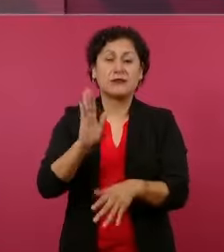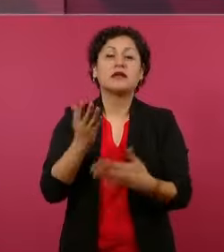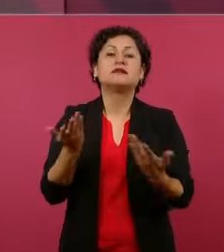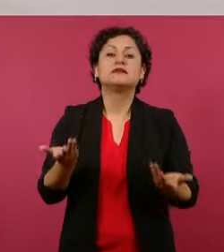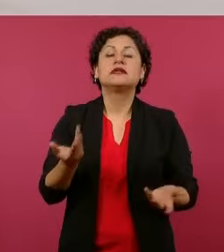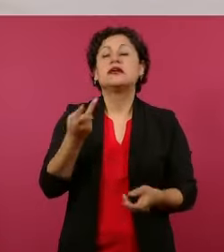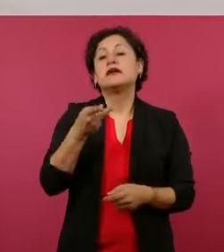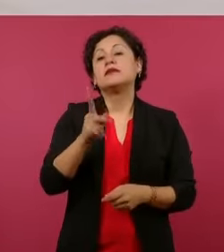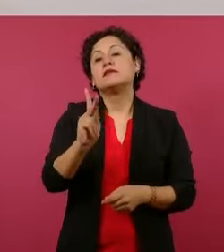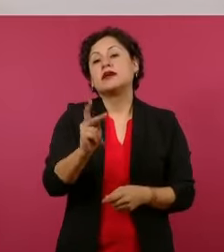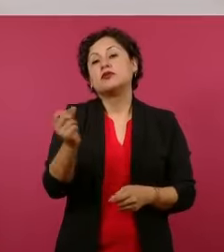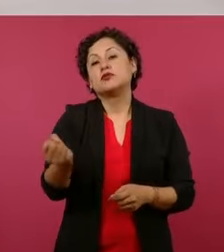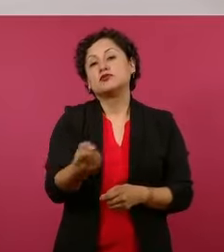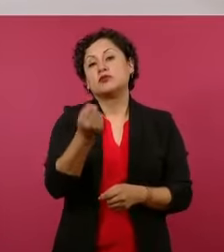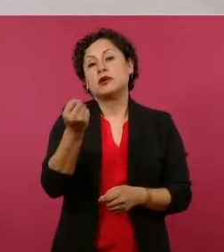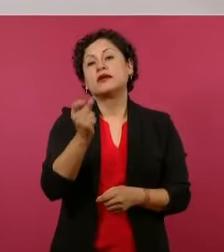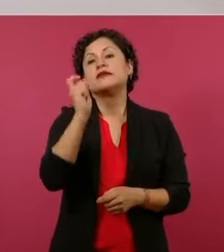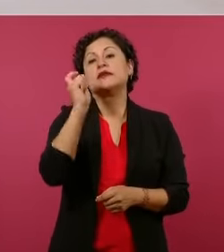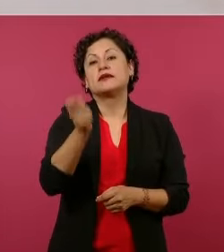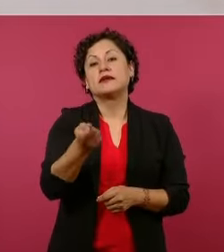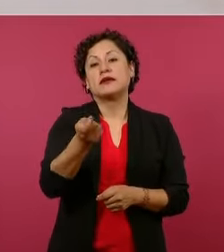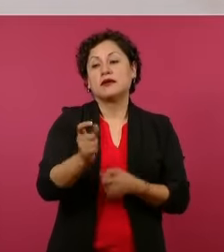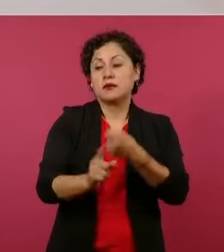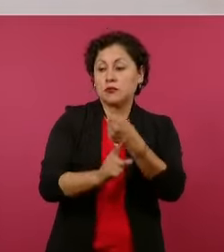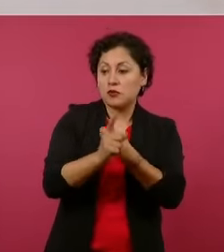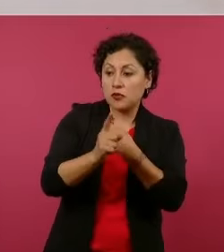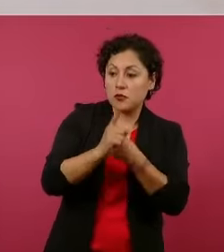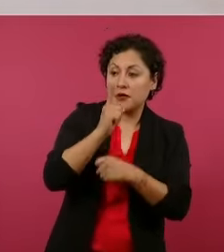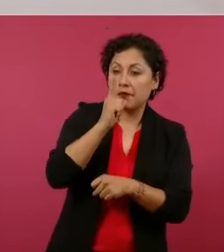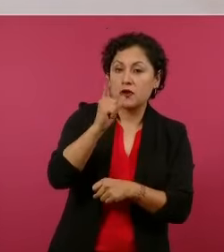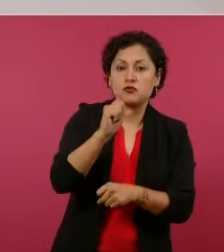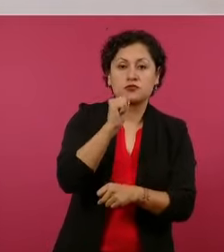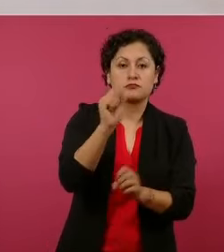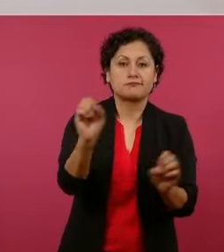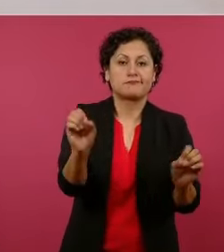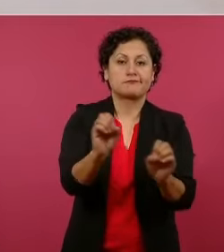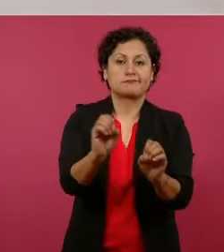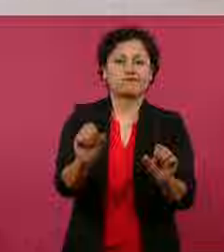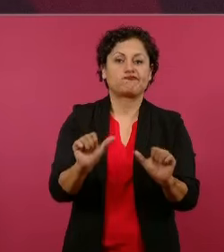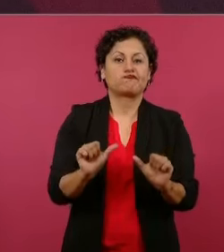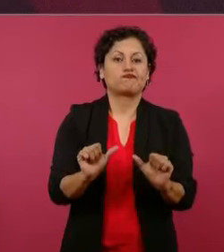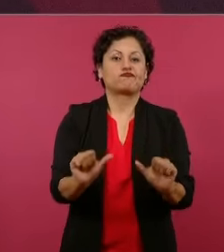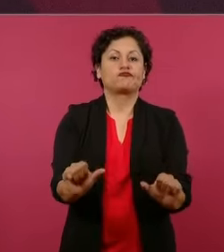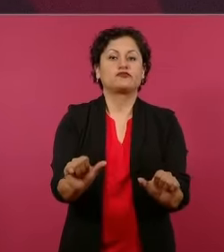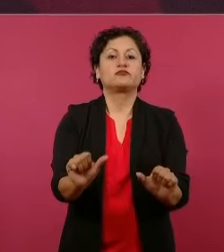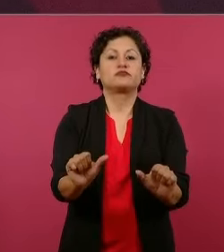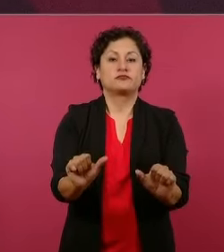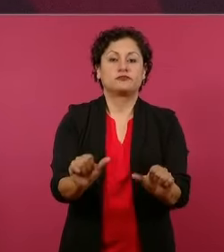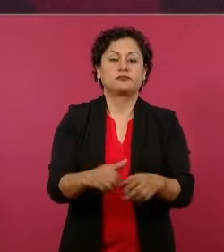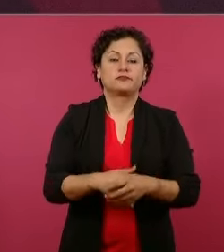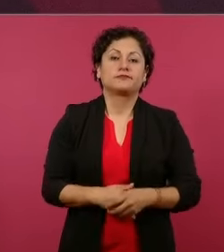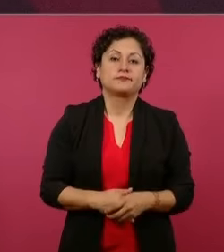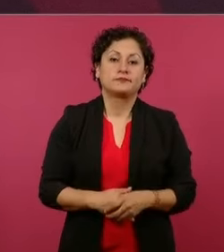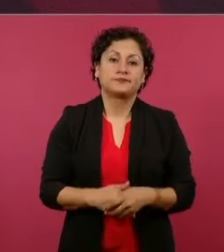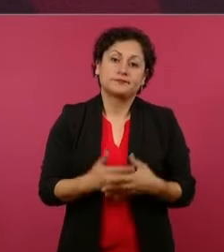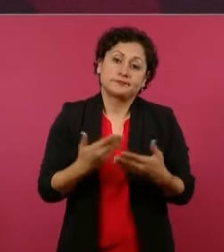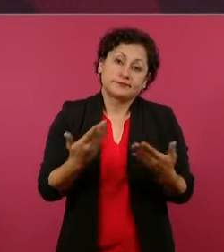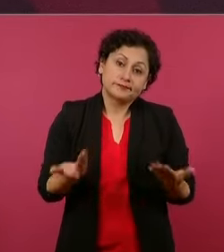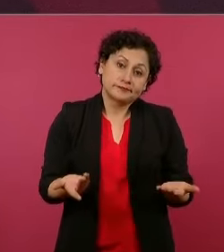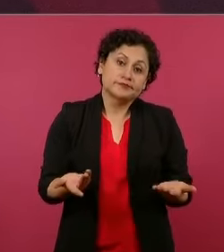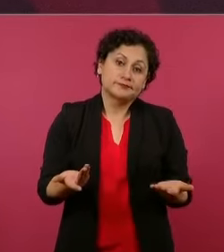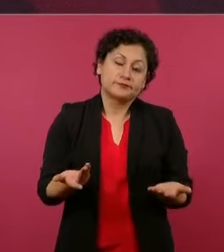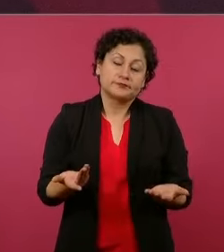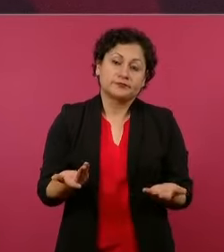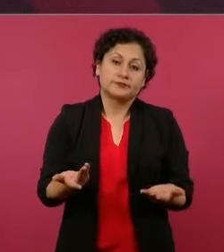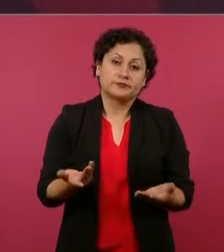eh problemas en el abasto de la energía eléctrica entonces ofrezco disculpa